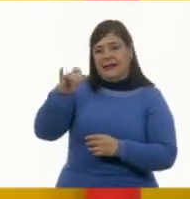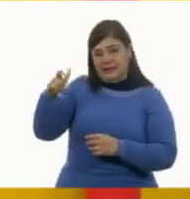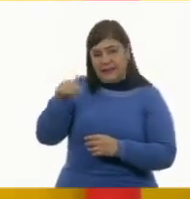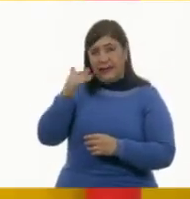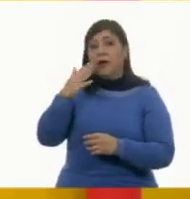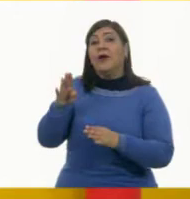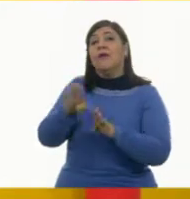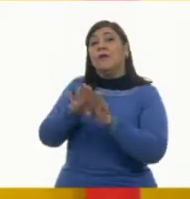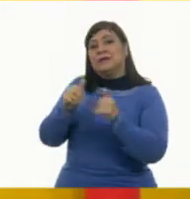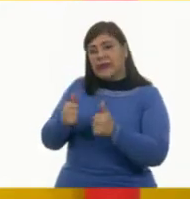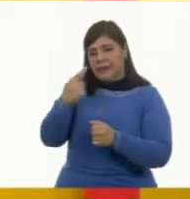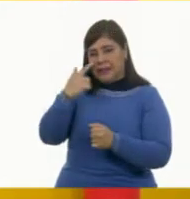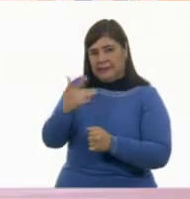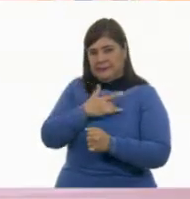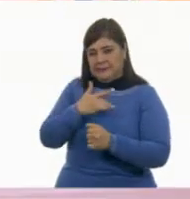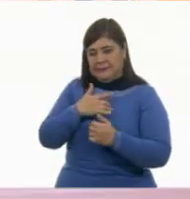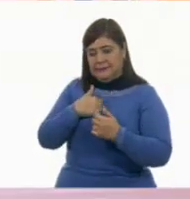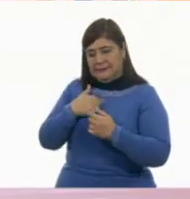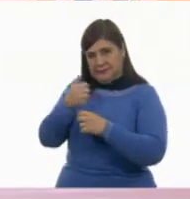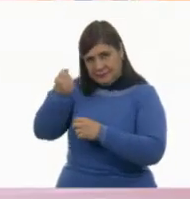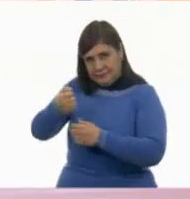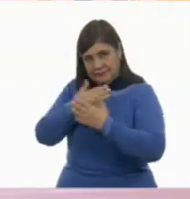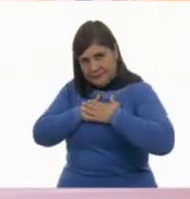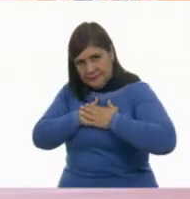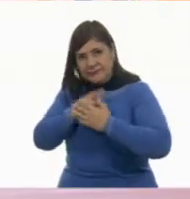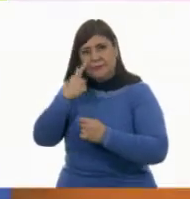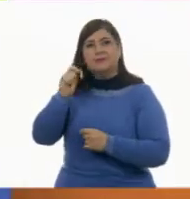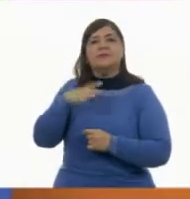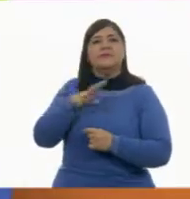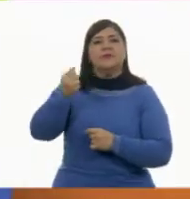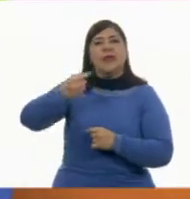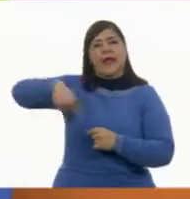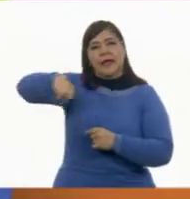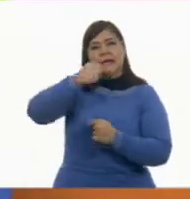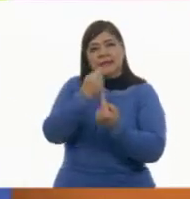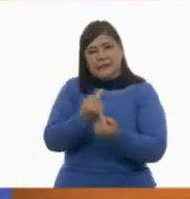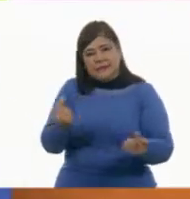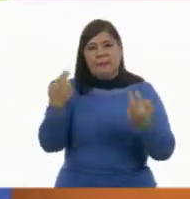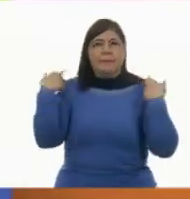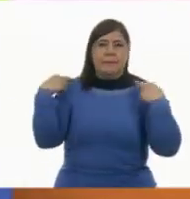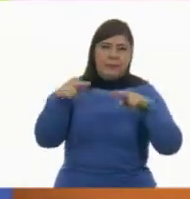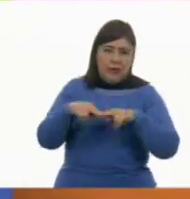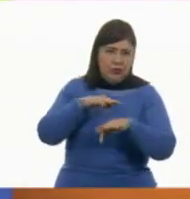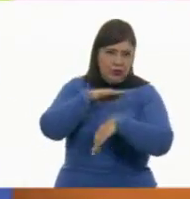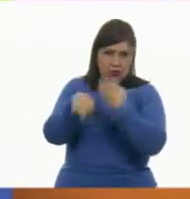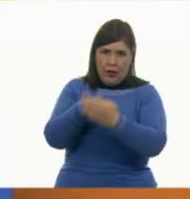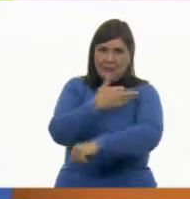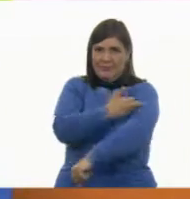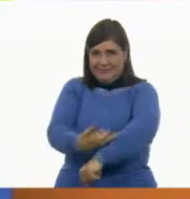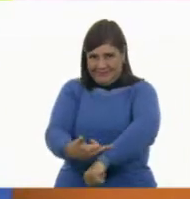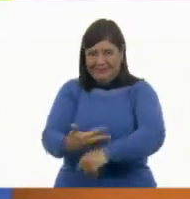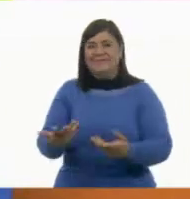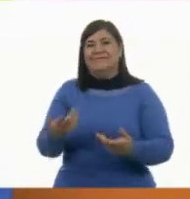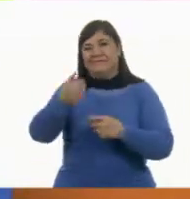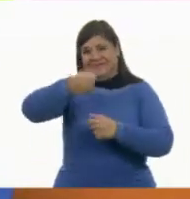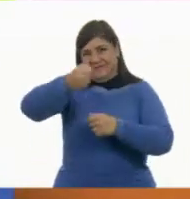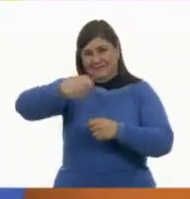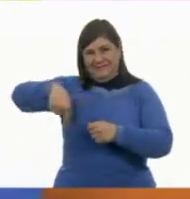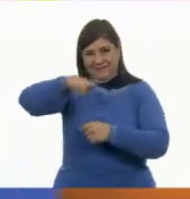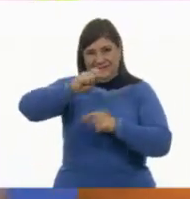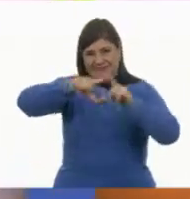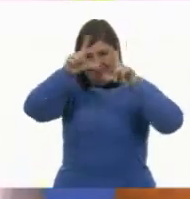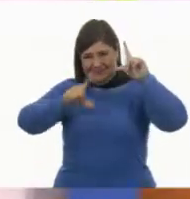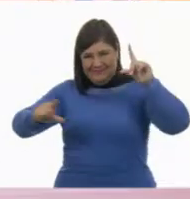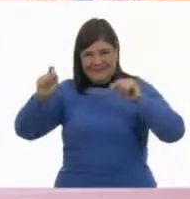corazón. Un saludo también a todos los niños, a todas las niñas en casa, a los maestros, a las maestras y a todas las familias. Un saludo a toda la